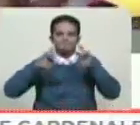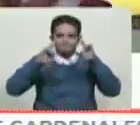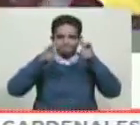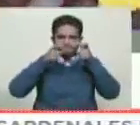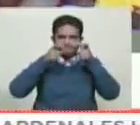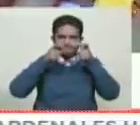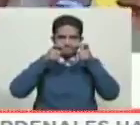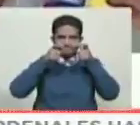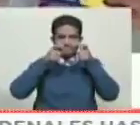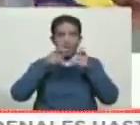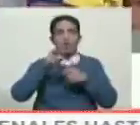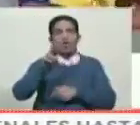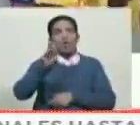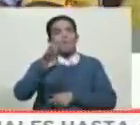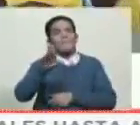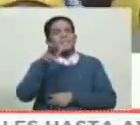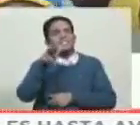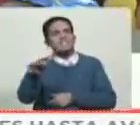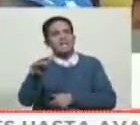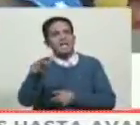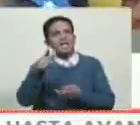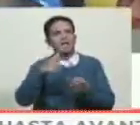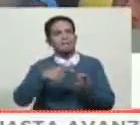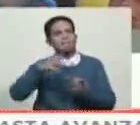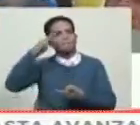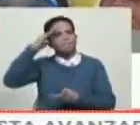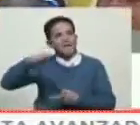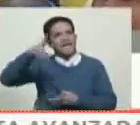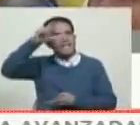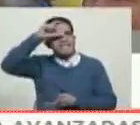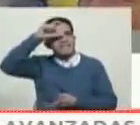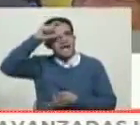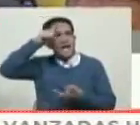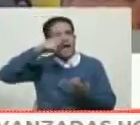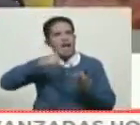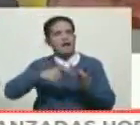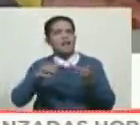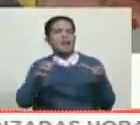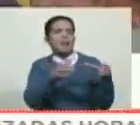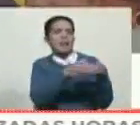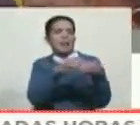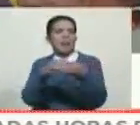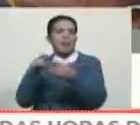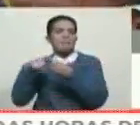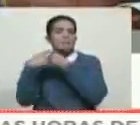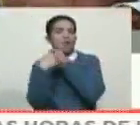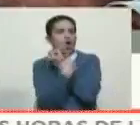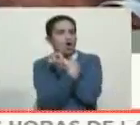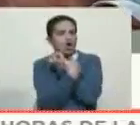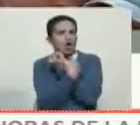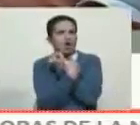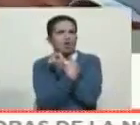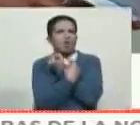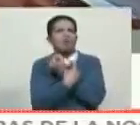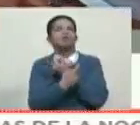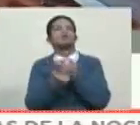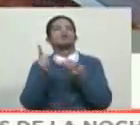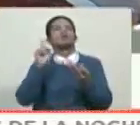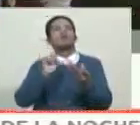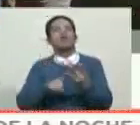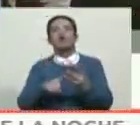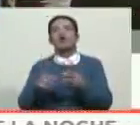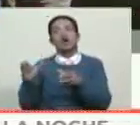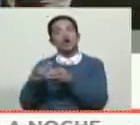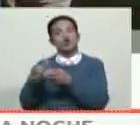la VC, alerta, la milicia, alerta, los partidos aliados, alerta, el gran pueblo patriótico, alerta, los